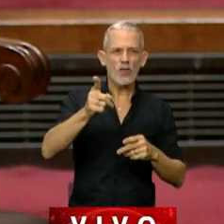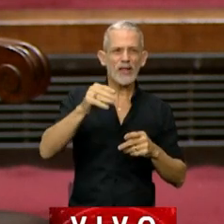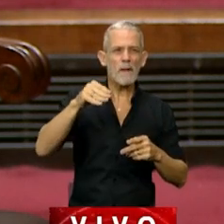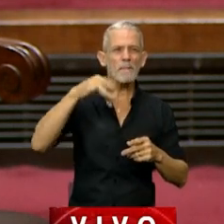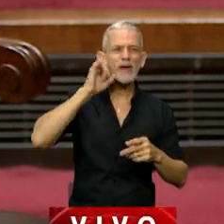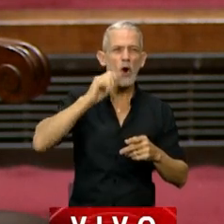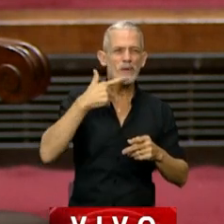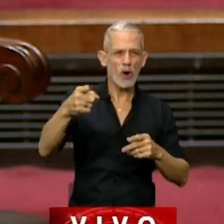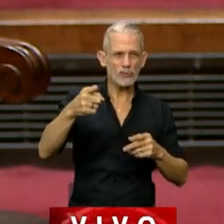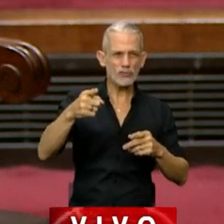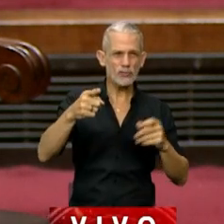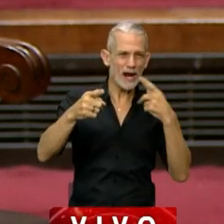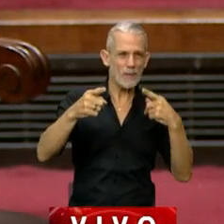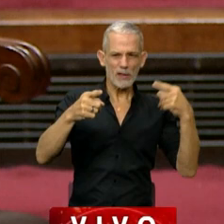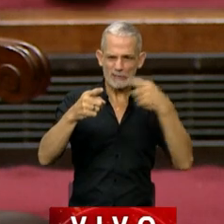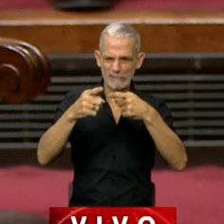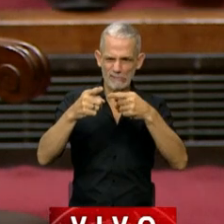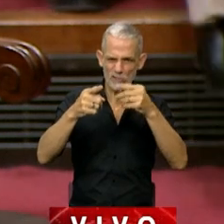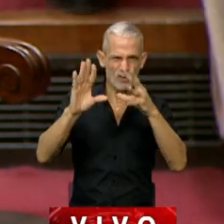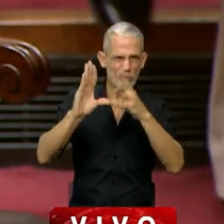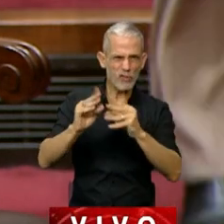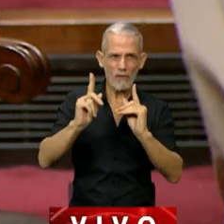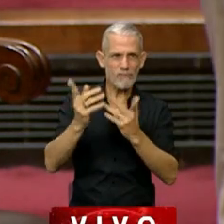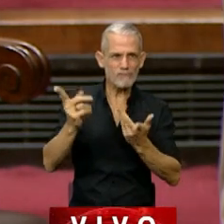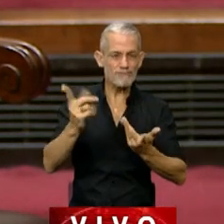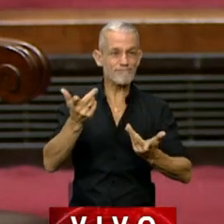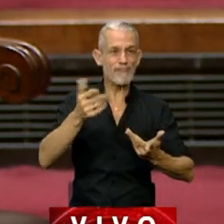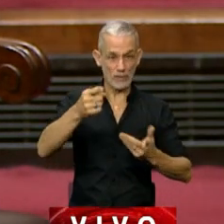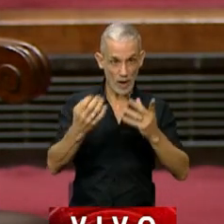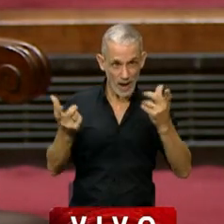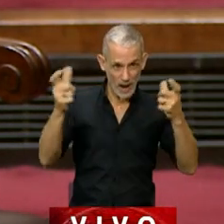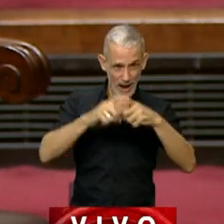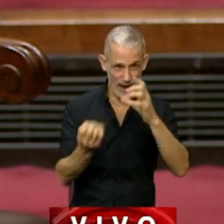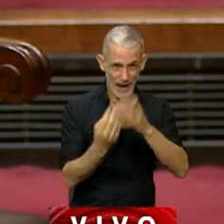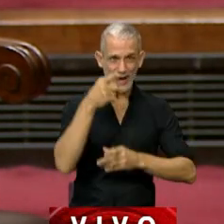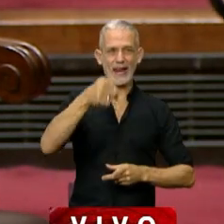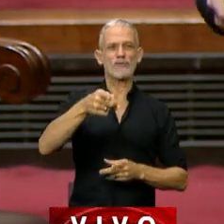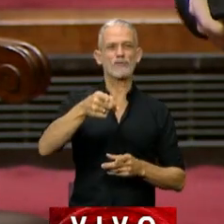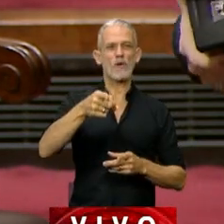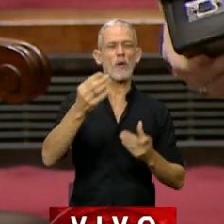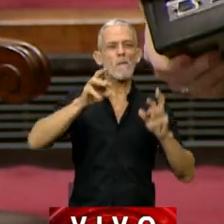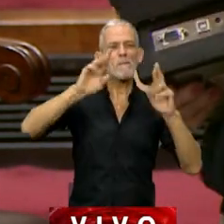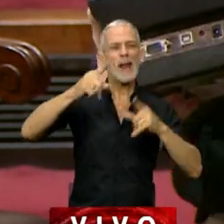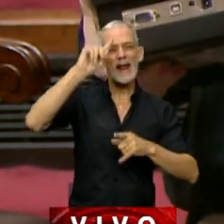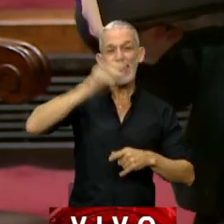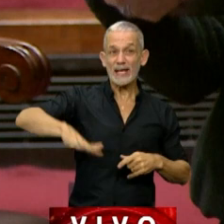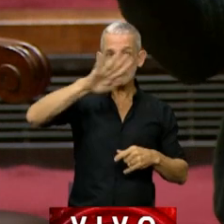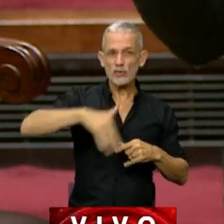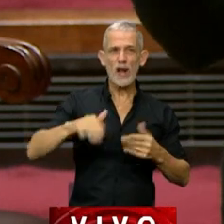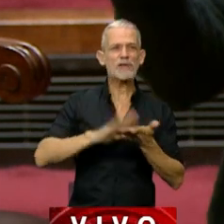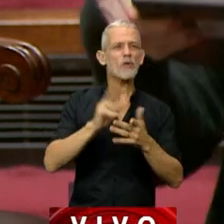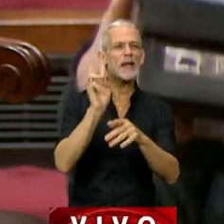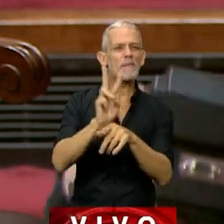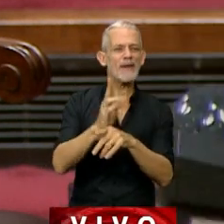Antimicrobiana. Esta ley vuelve a retomar la creación, pero además en el marco de un Plan Nacional de Prevención y